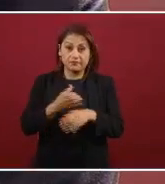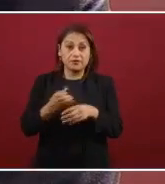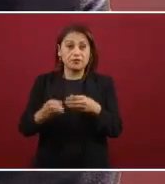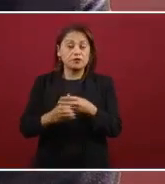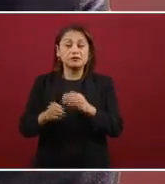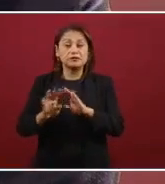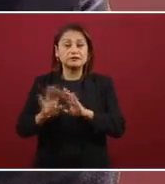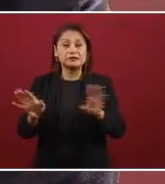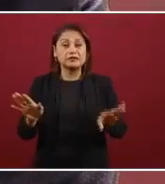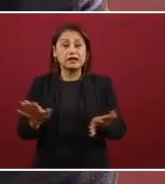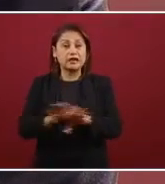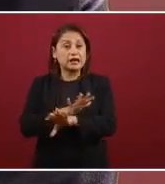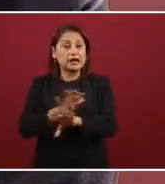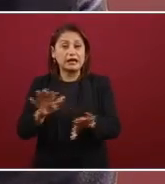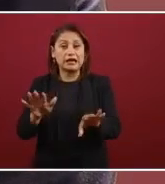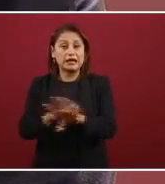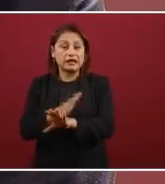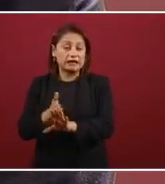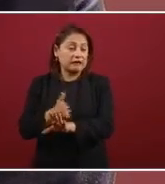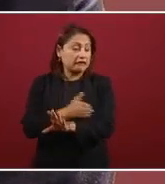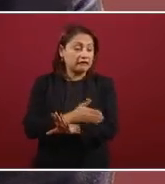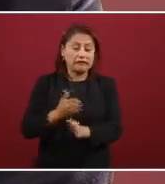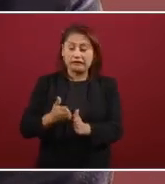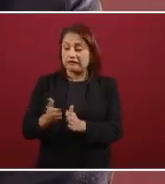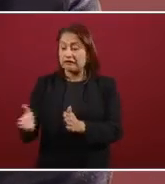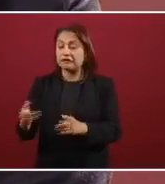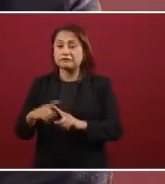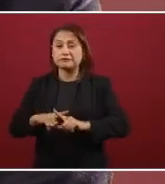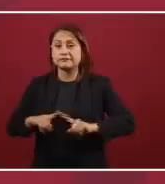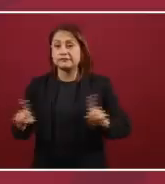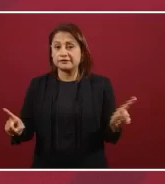Decirles que nosotros, por convicción,